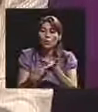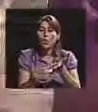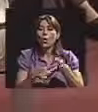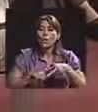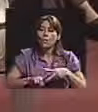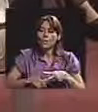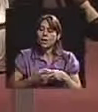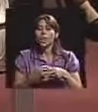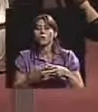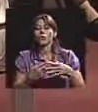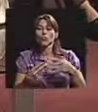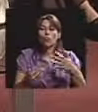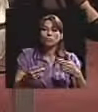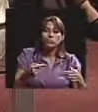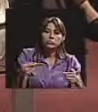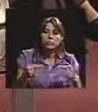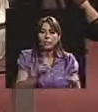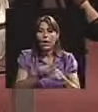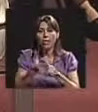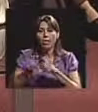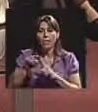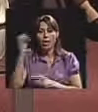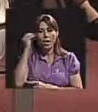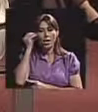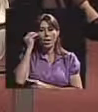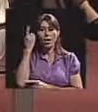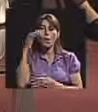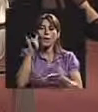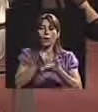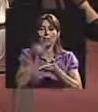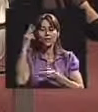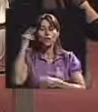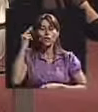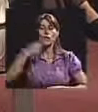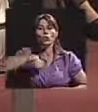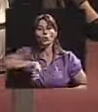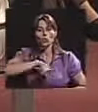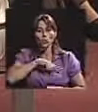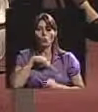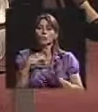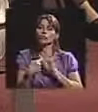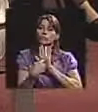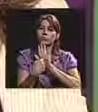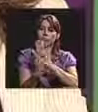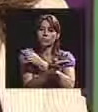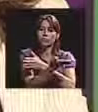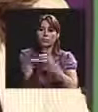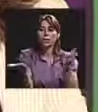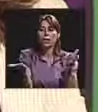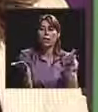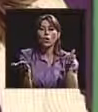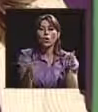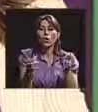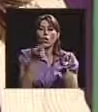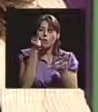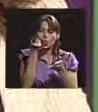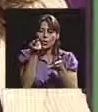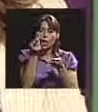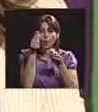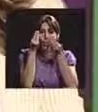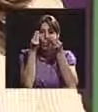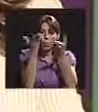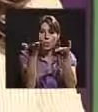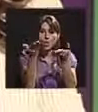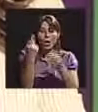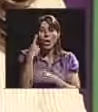tal nosotros fue por eso que sacamos a la luz pública una comunicación, porque en